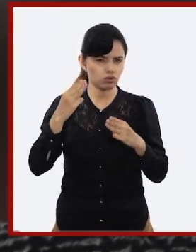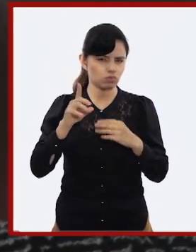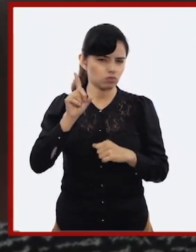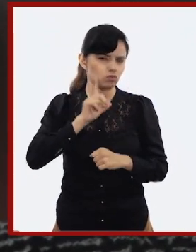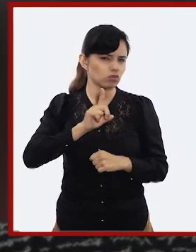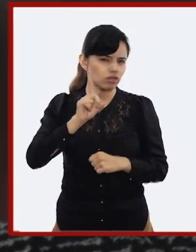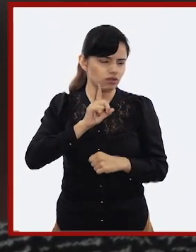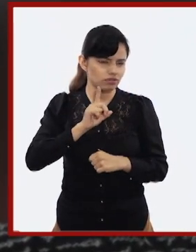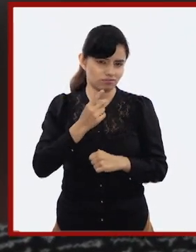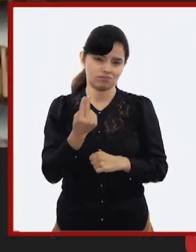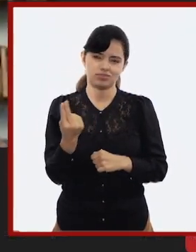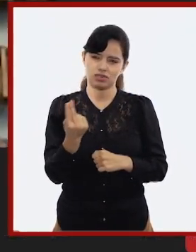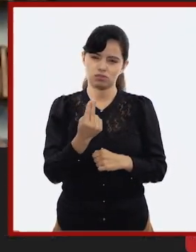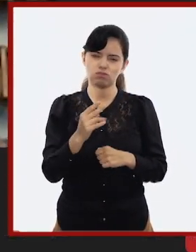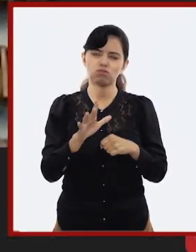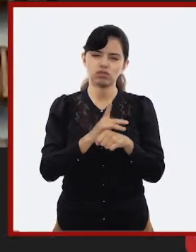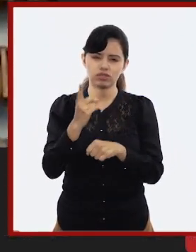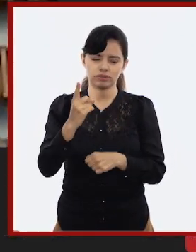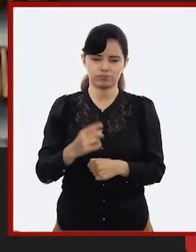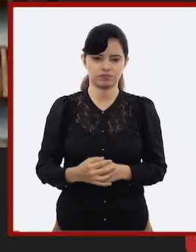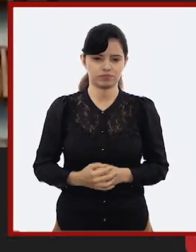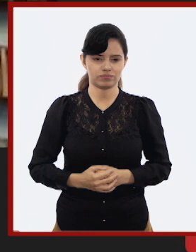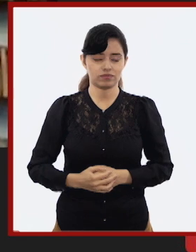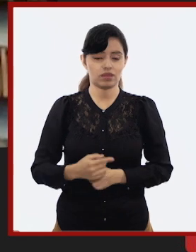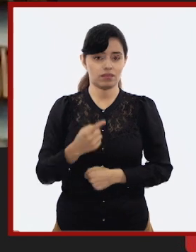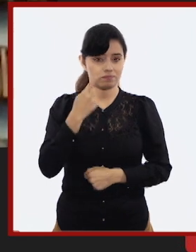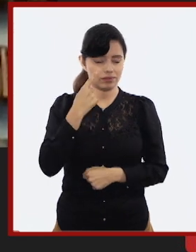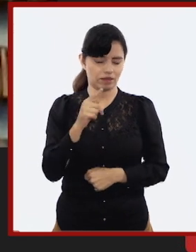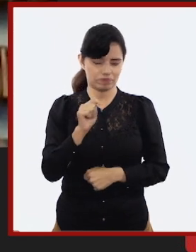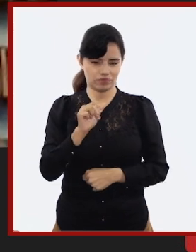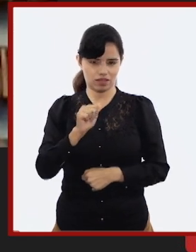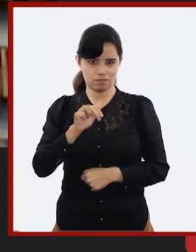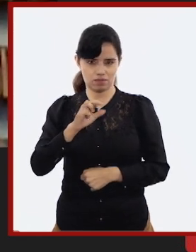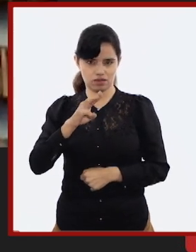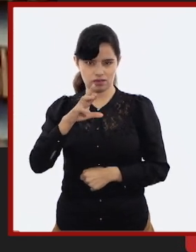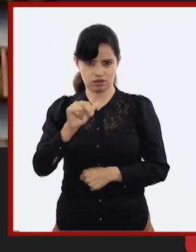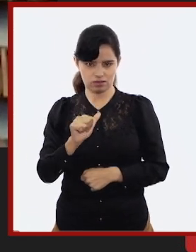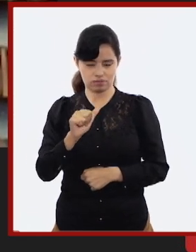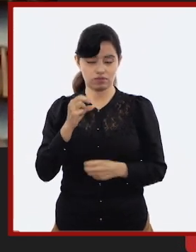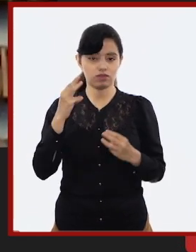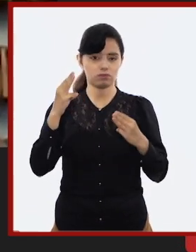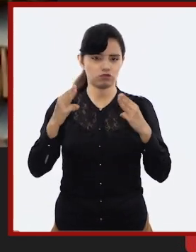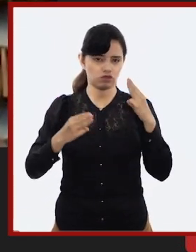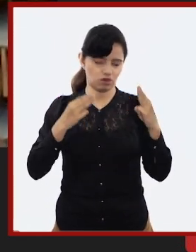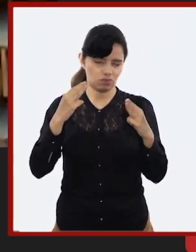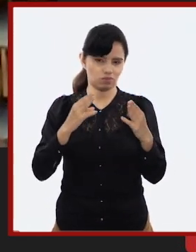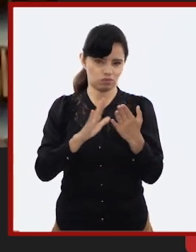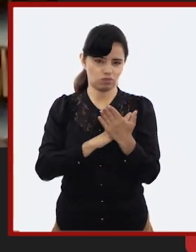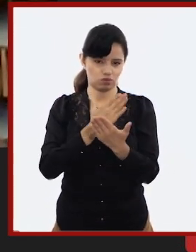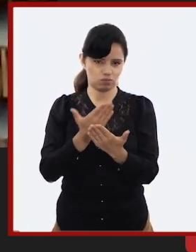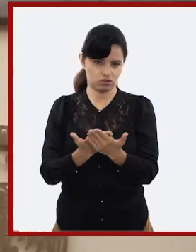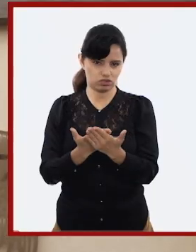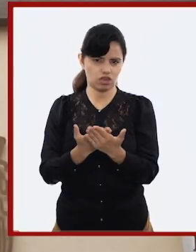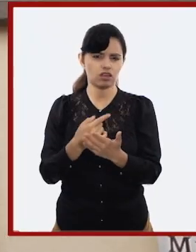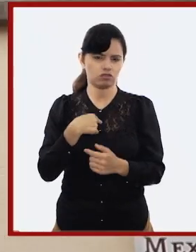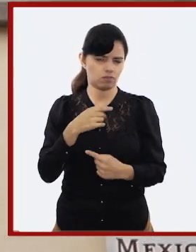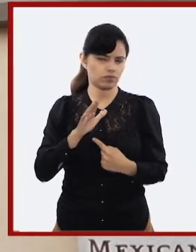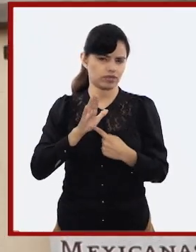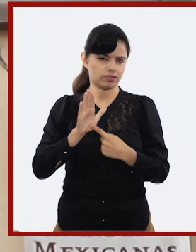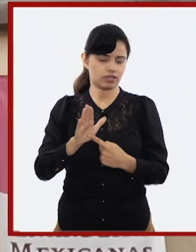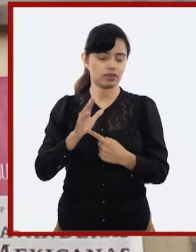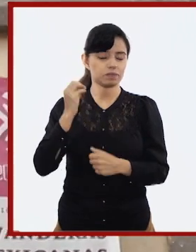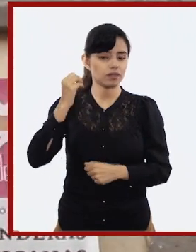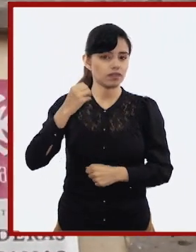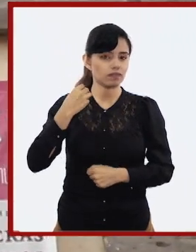un espacio así. Bueno, mira, Tamara, el museo es una propuesta que yo presenté en